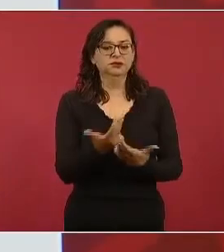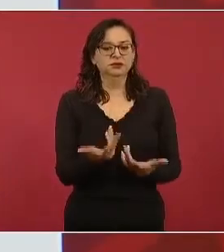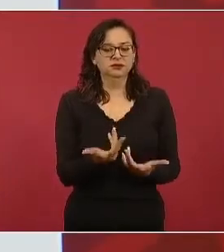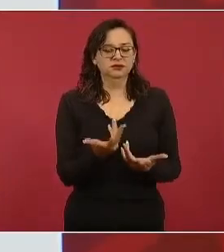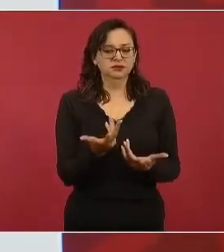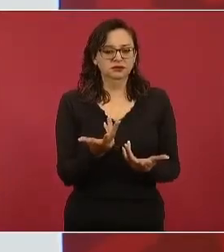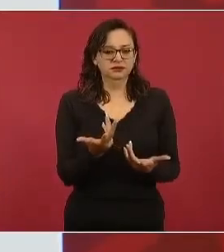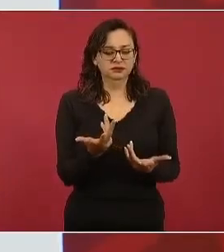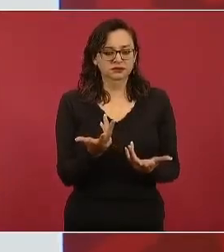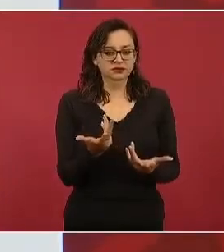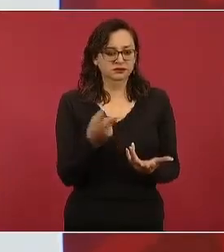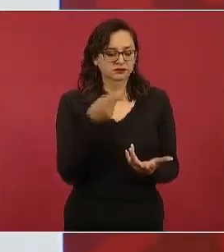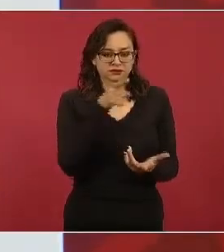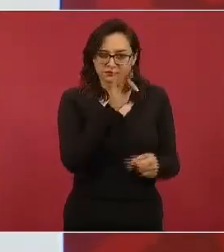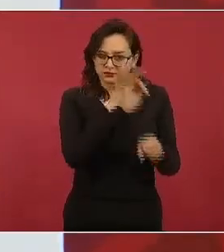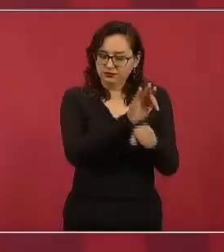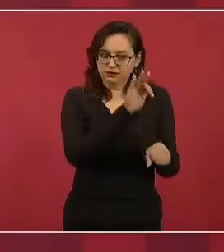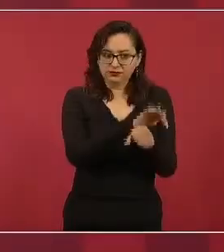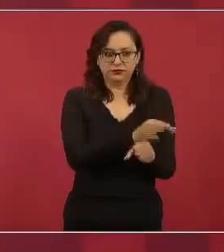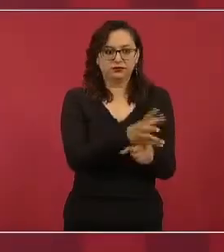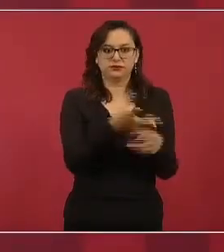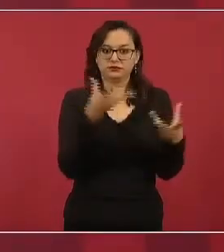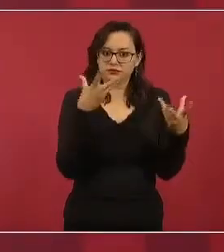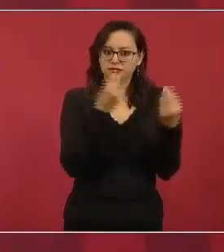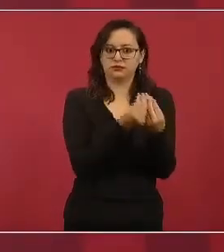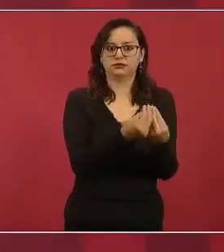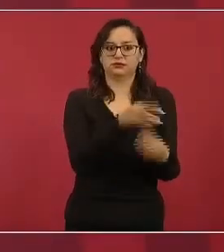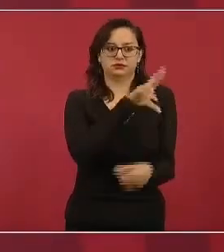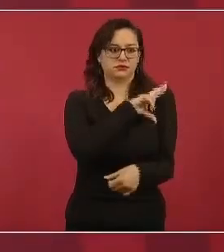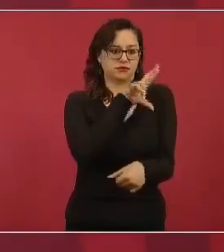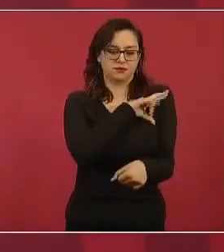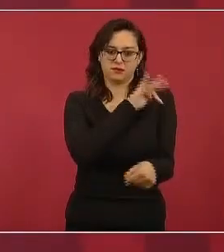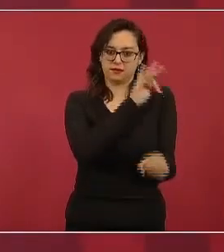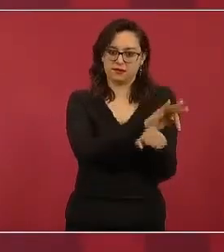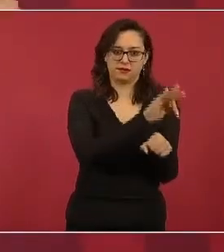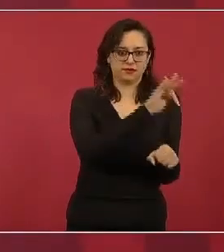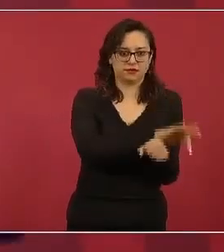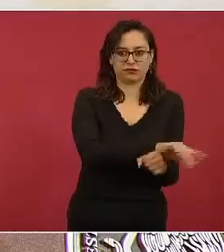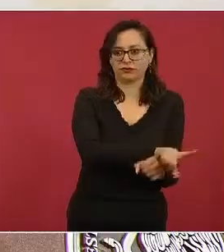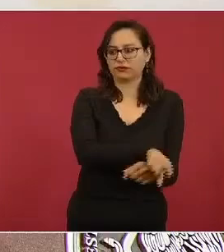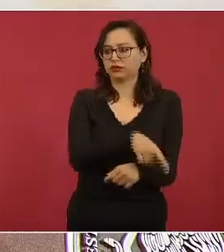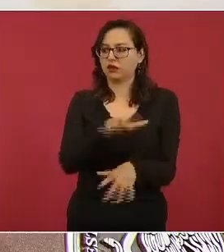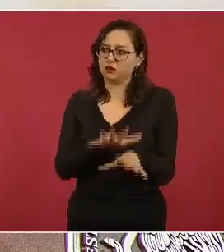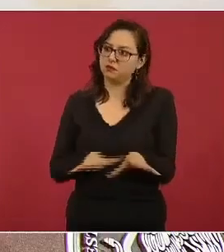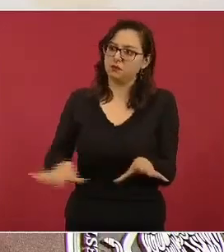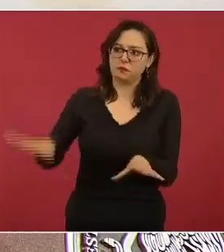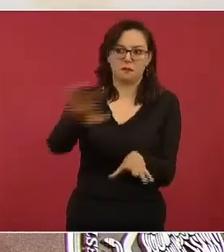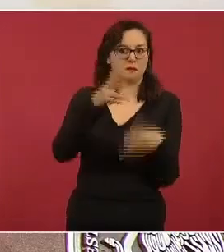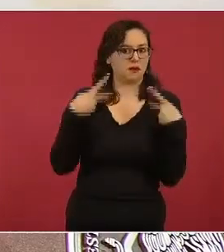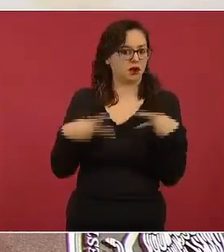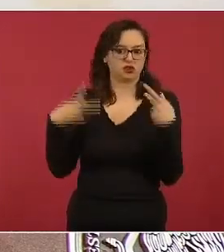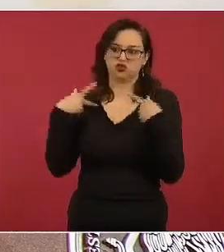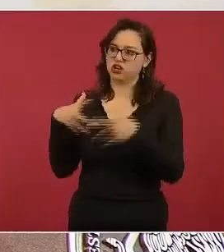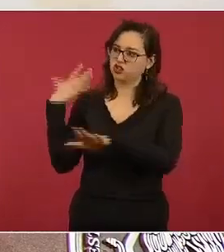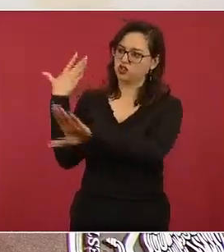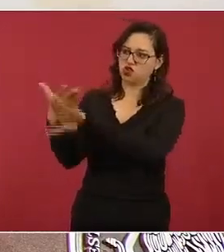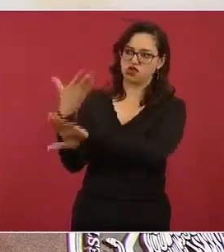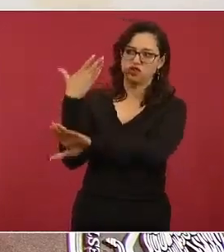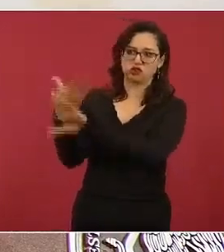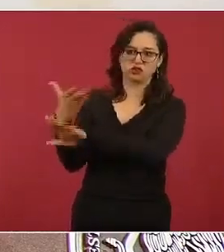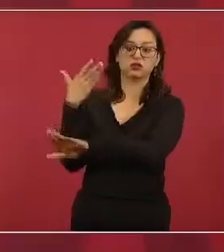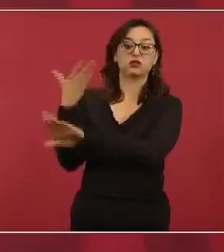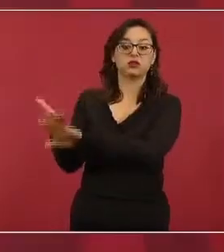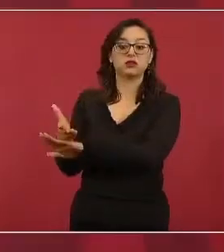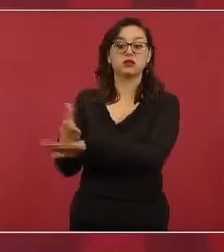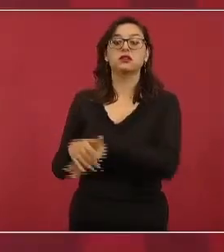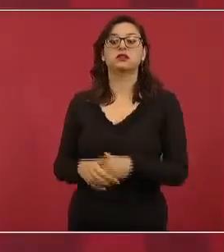que defiende a las empresas particulares en contra del interés público. Bueno,